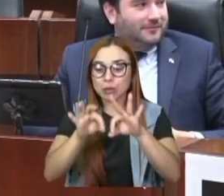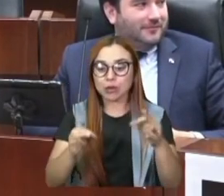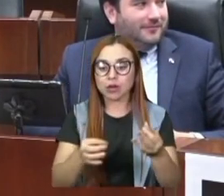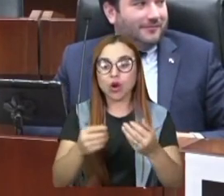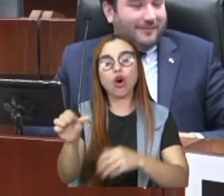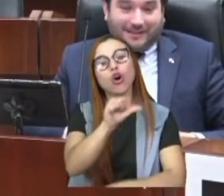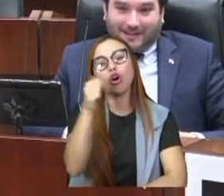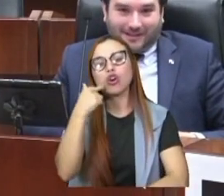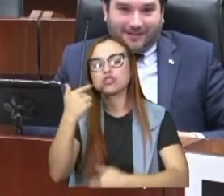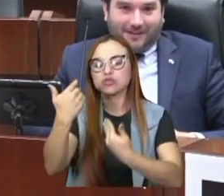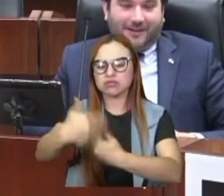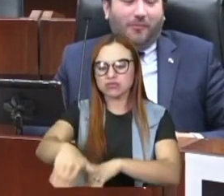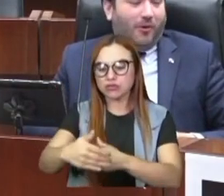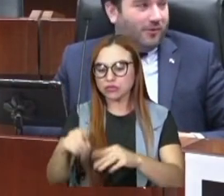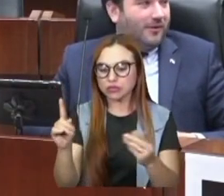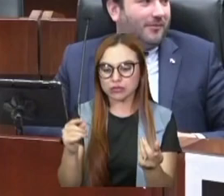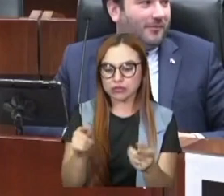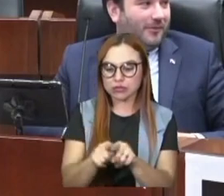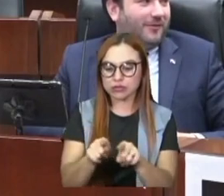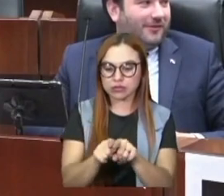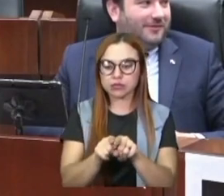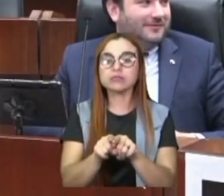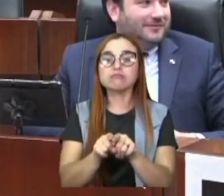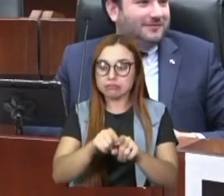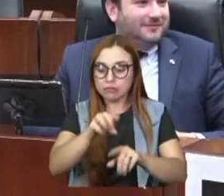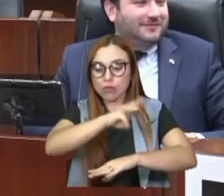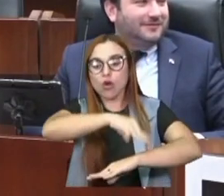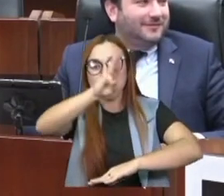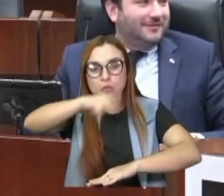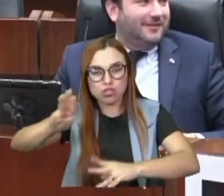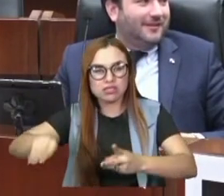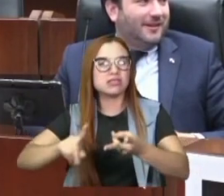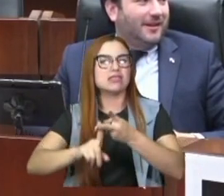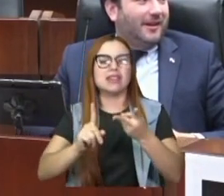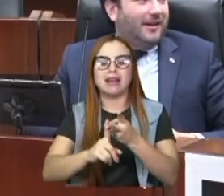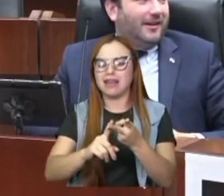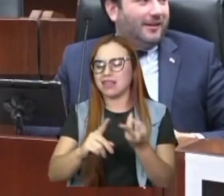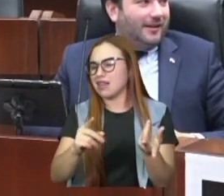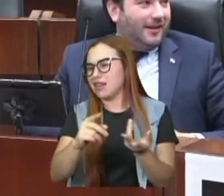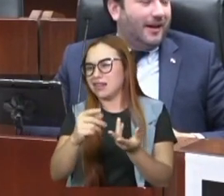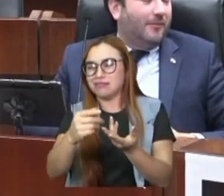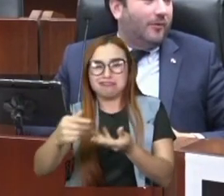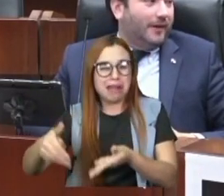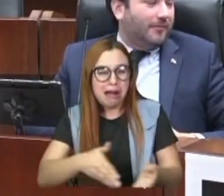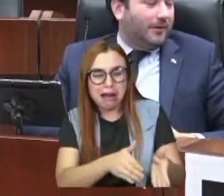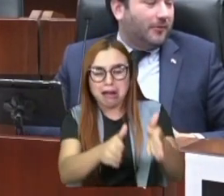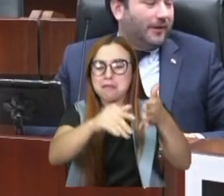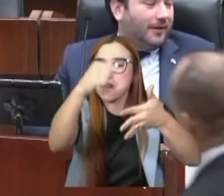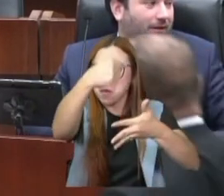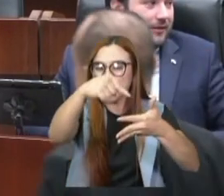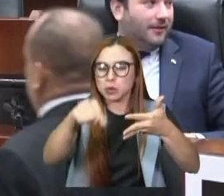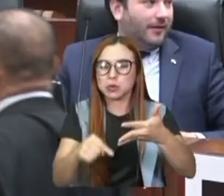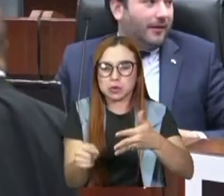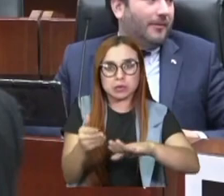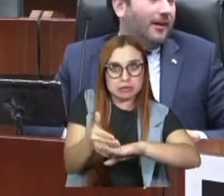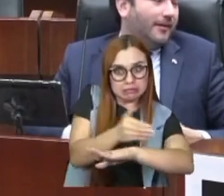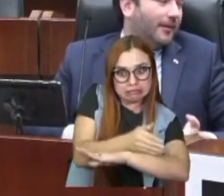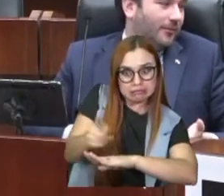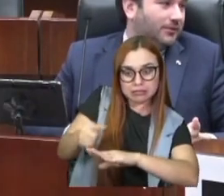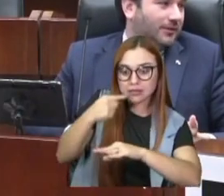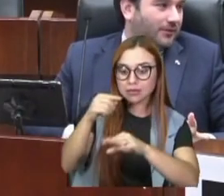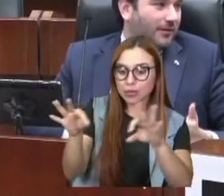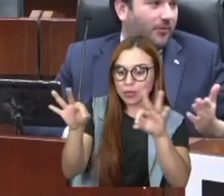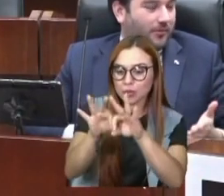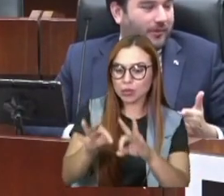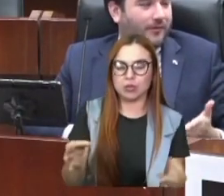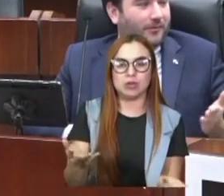área de la costa, en el área de las montañas, el camino de Caño Mamey, Guásimo, de Santa Fe, Los Fardales, el de Icacá, de